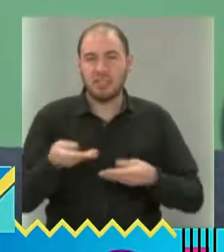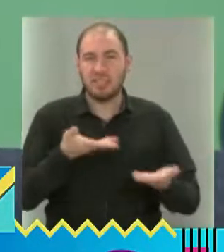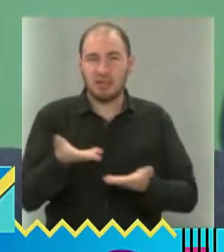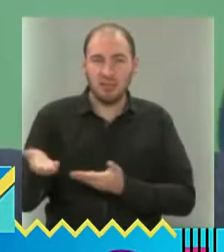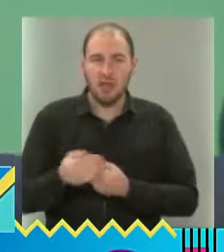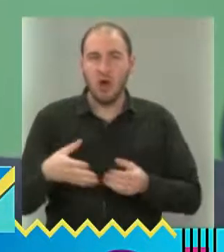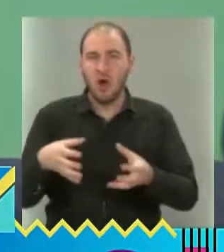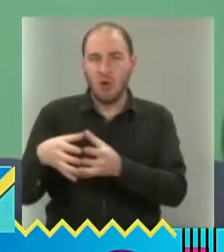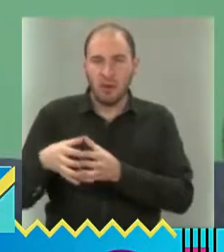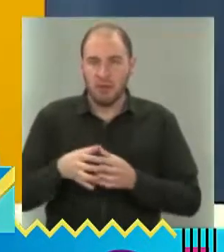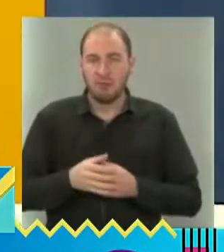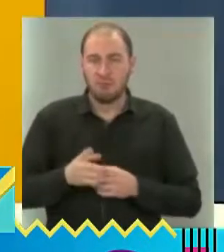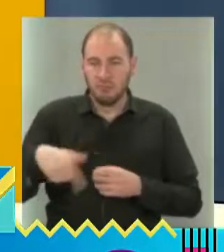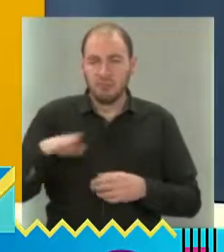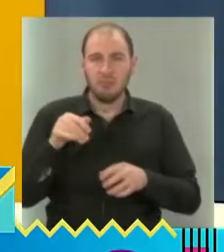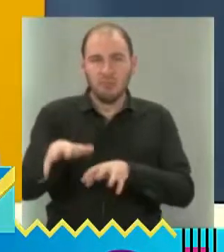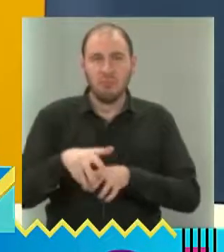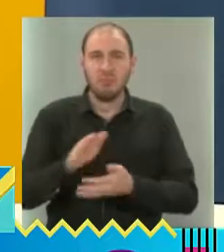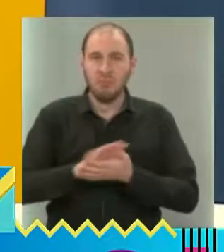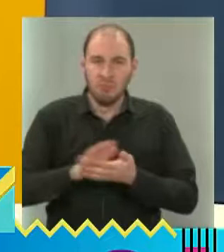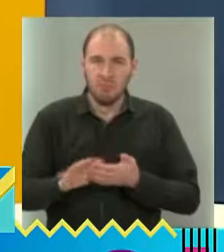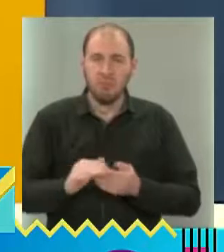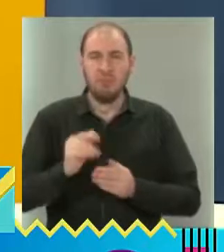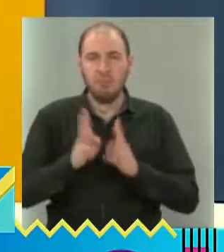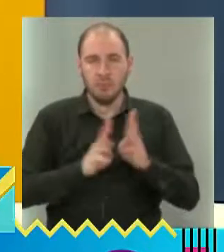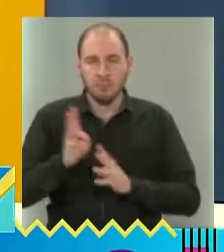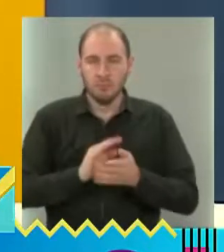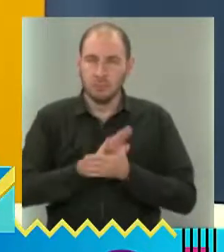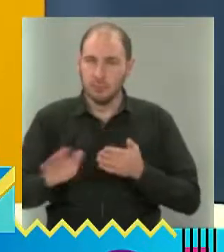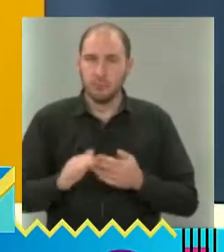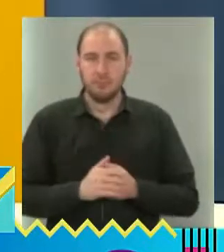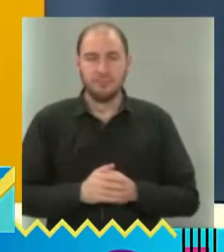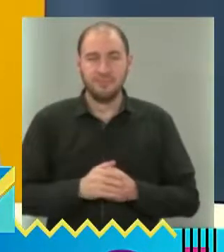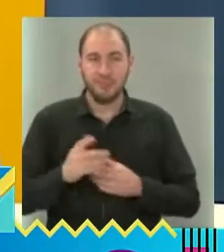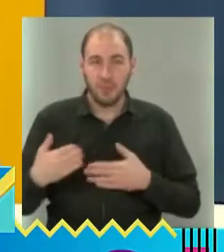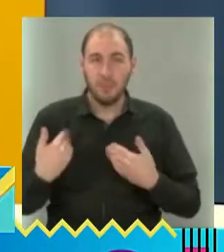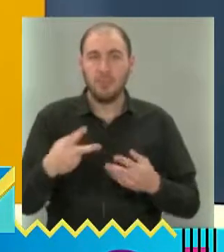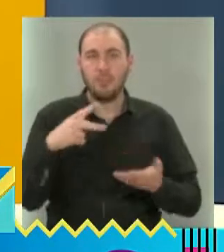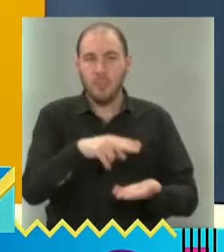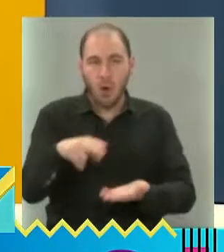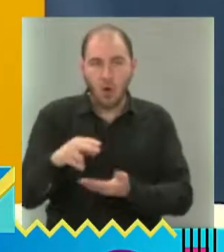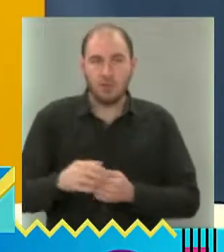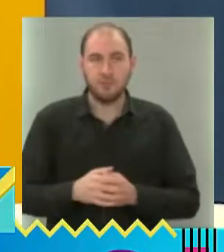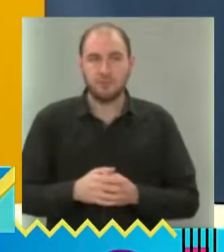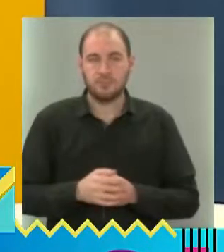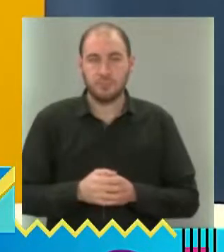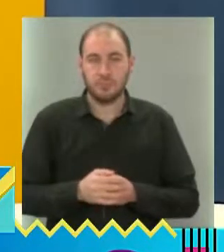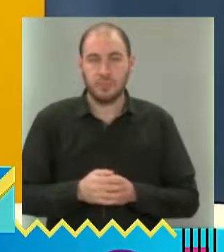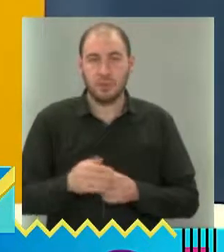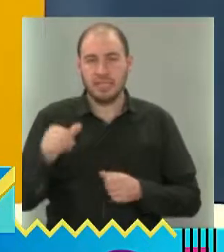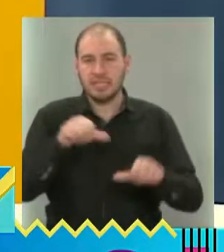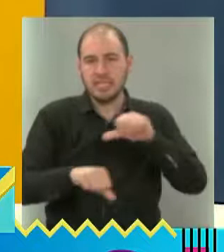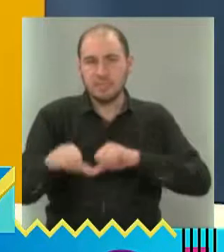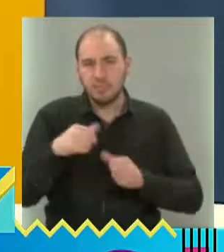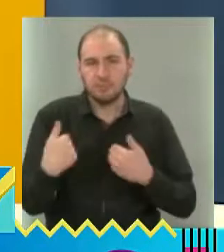Que la cooperativa sea la que con un tractor nuevo, con maquinaria de última tecnología, le aplique los